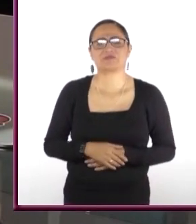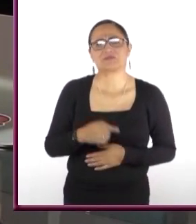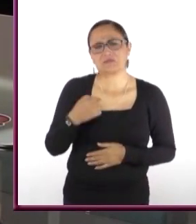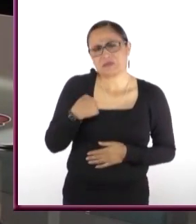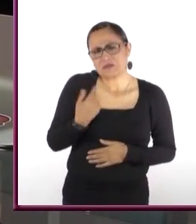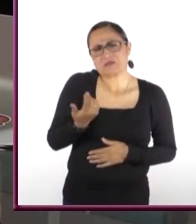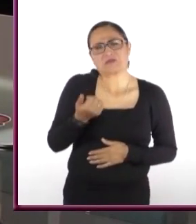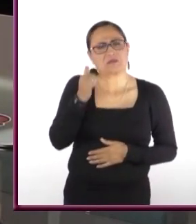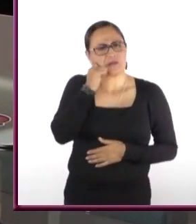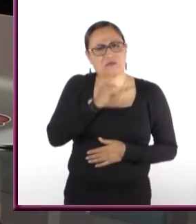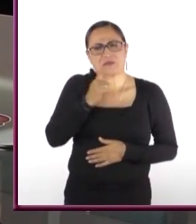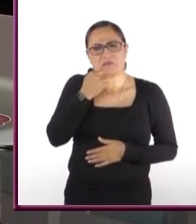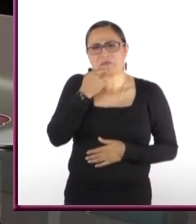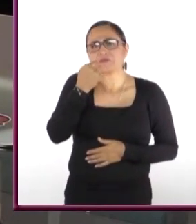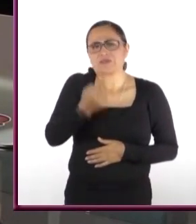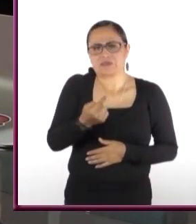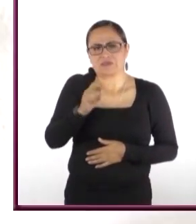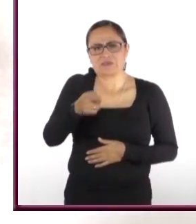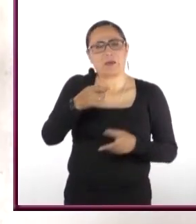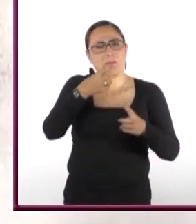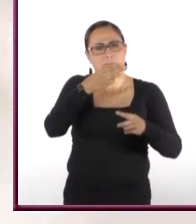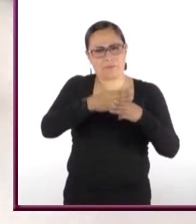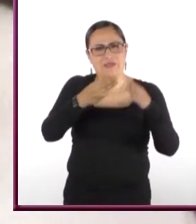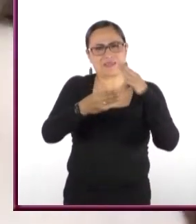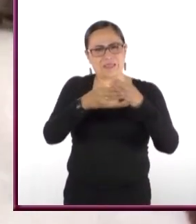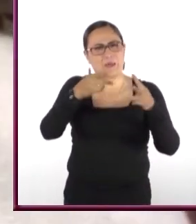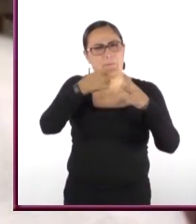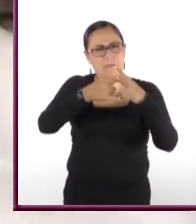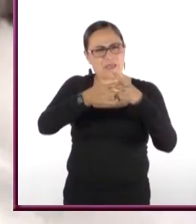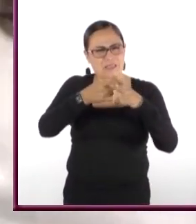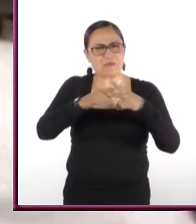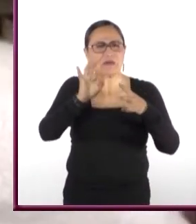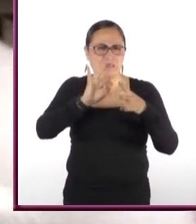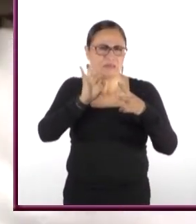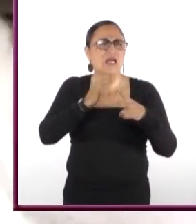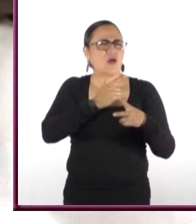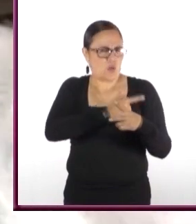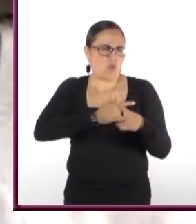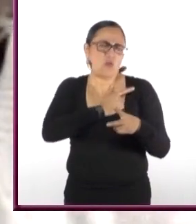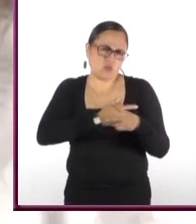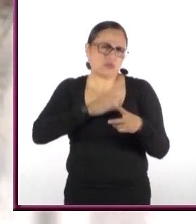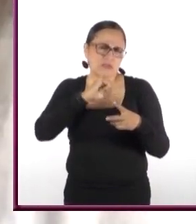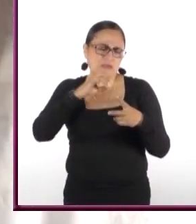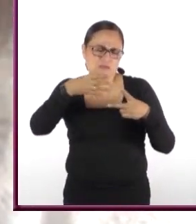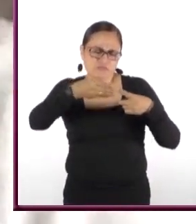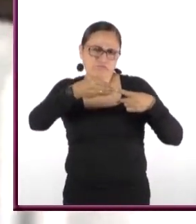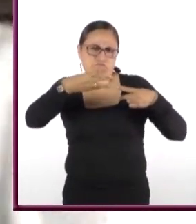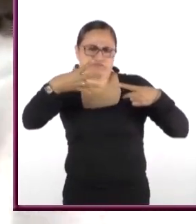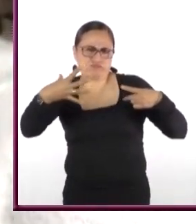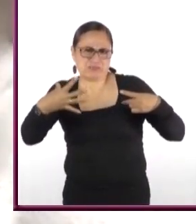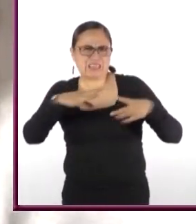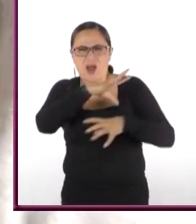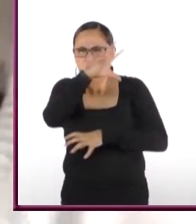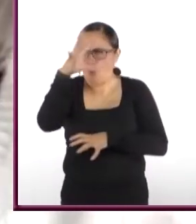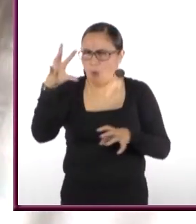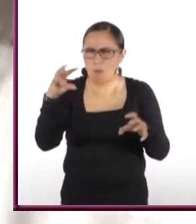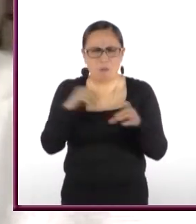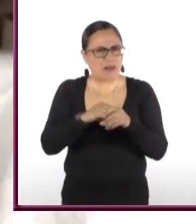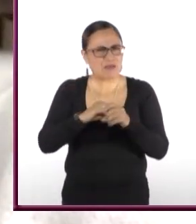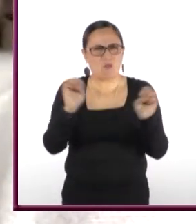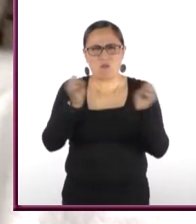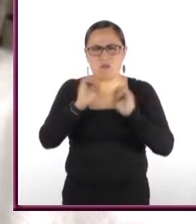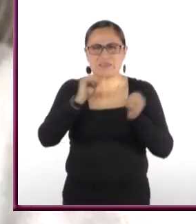yo siempre digo que las matemáticas, siempre hay alguna cosa que nos gusta en las matemáticas. Decir que no te gustan